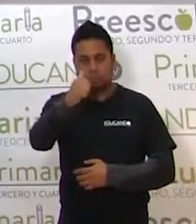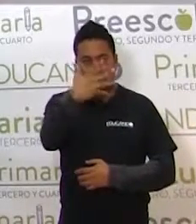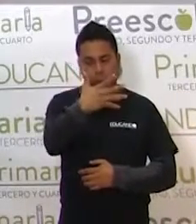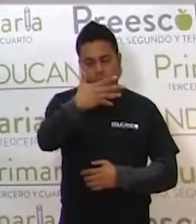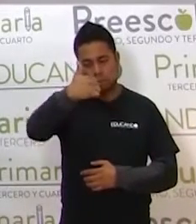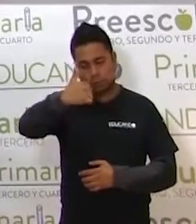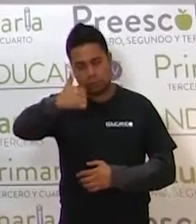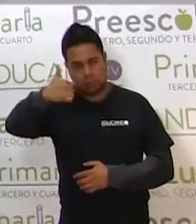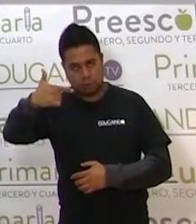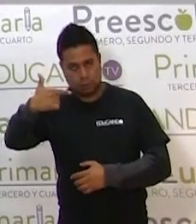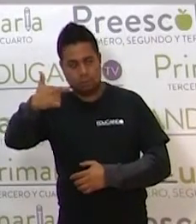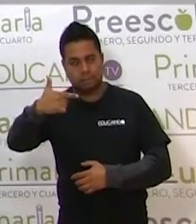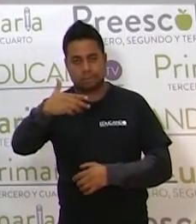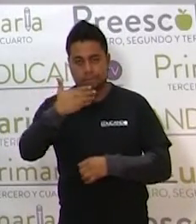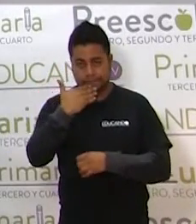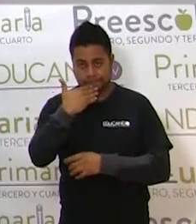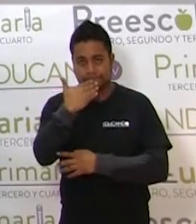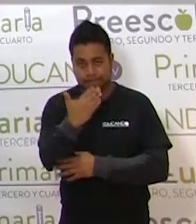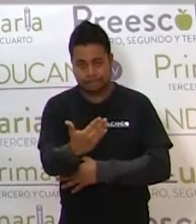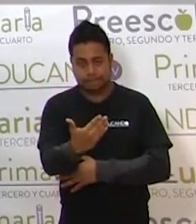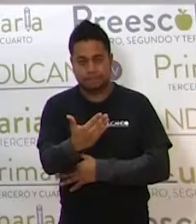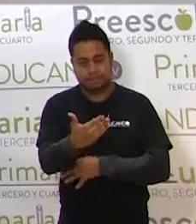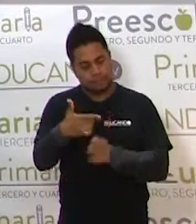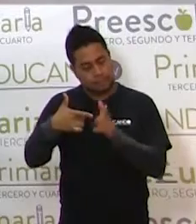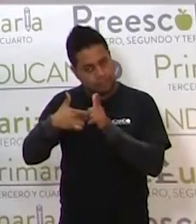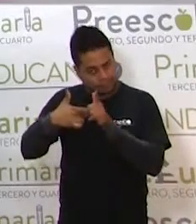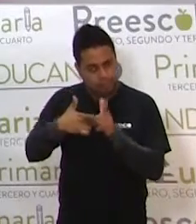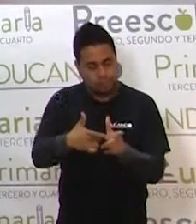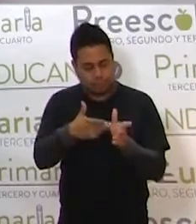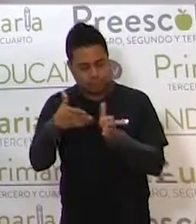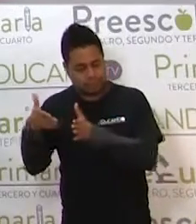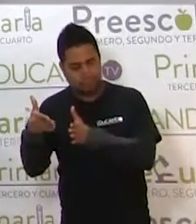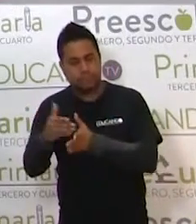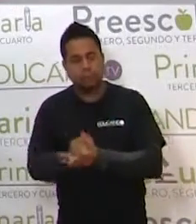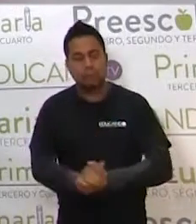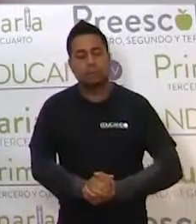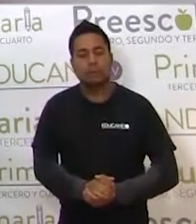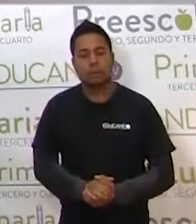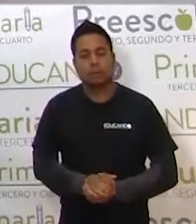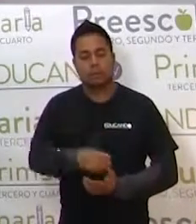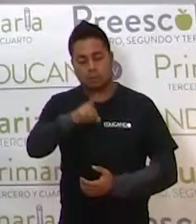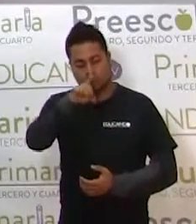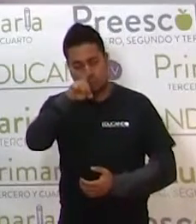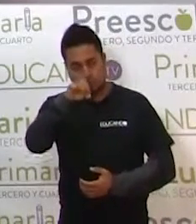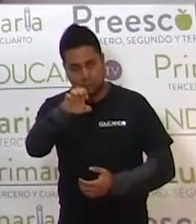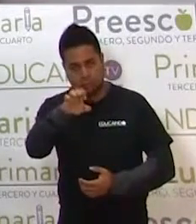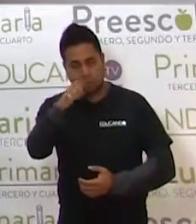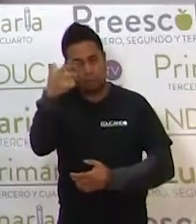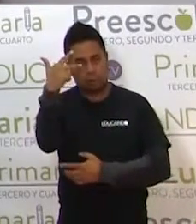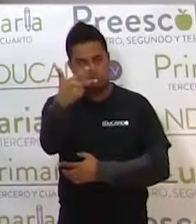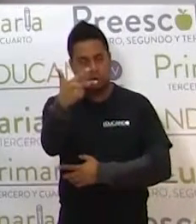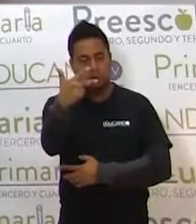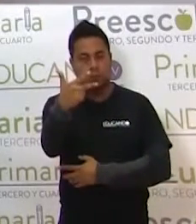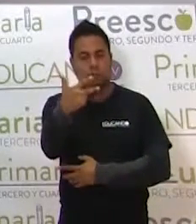567 bien continuamos del 8